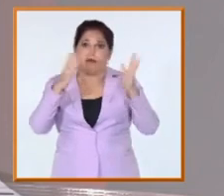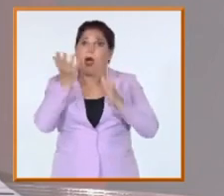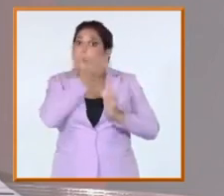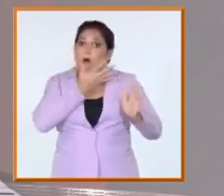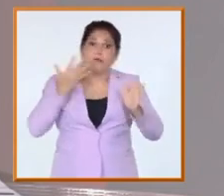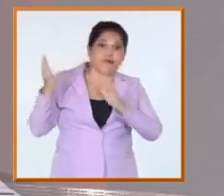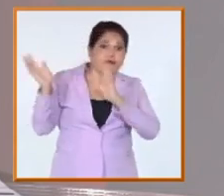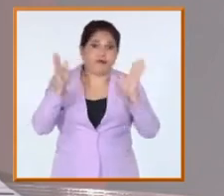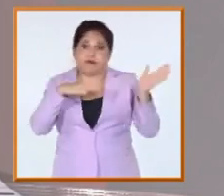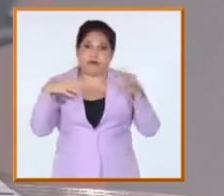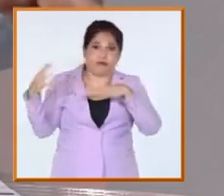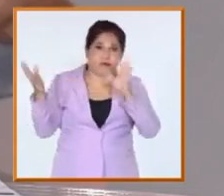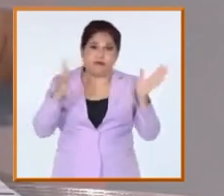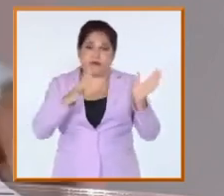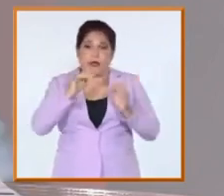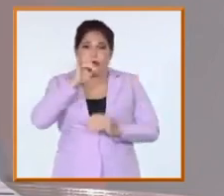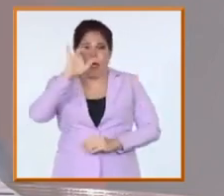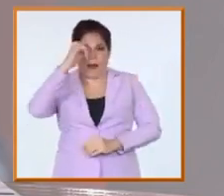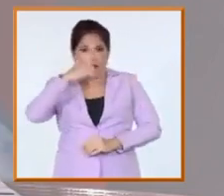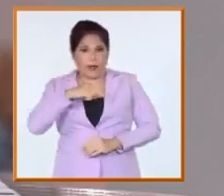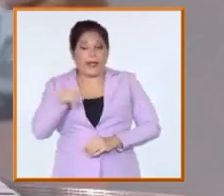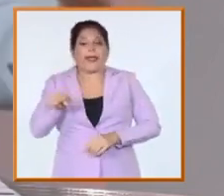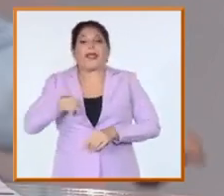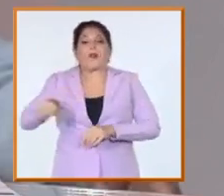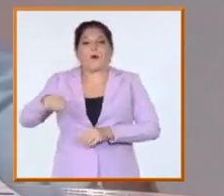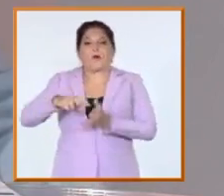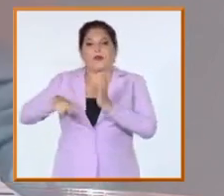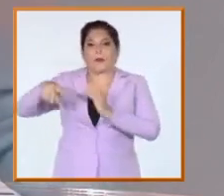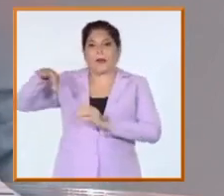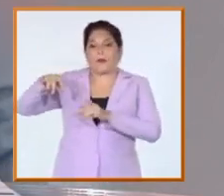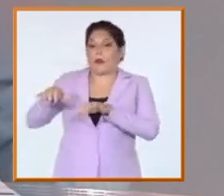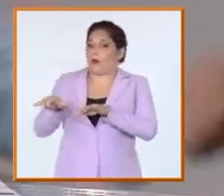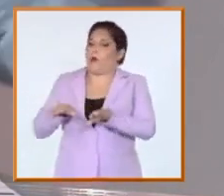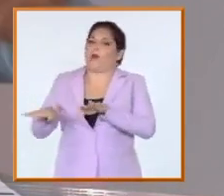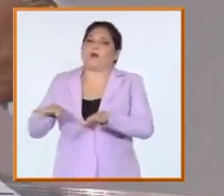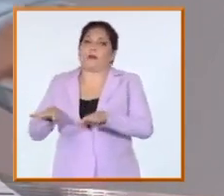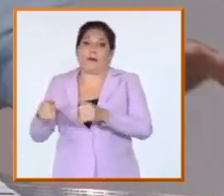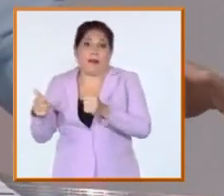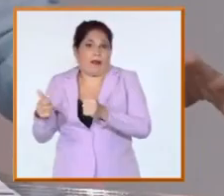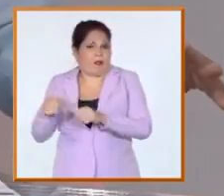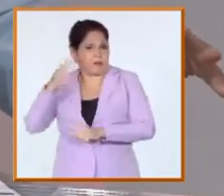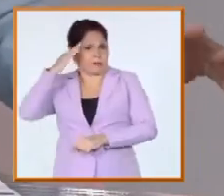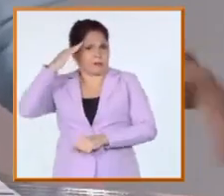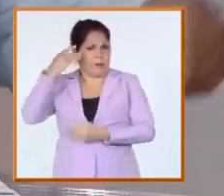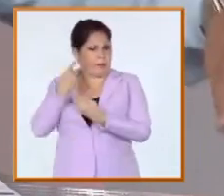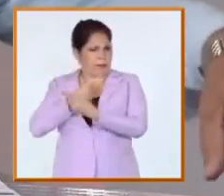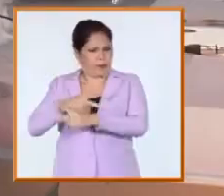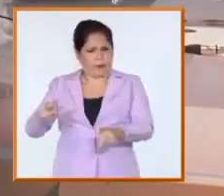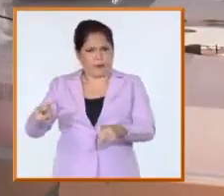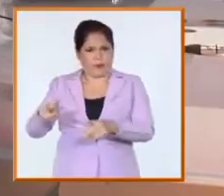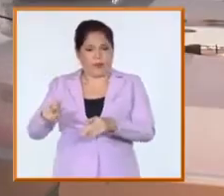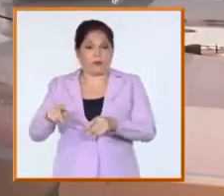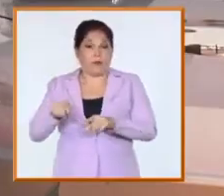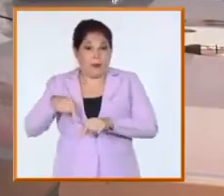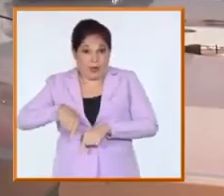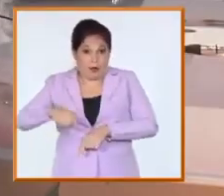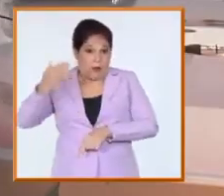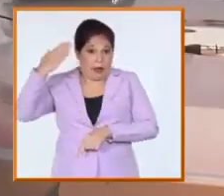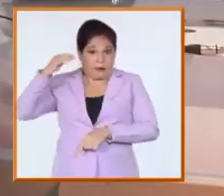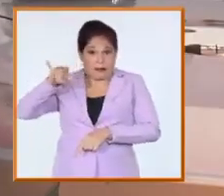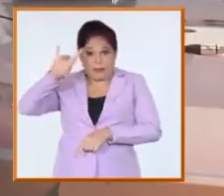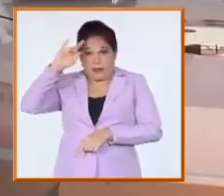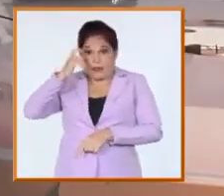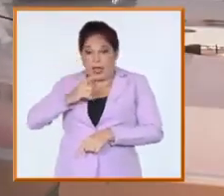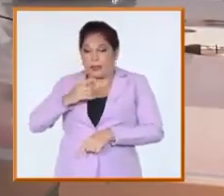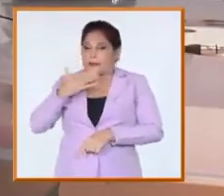meteorológico Italia y estuvieron más preparados y se organizaron mejor en el otro se organizaron también pero en este fue